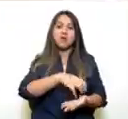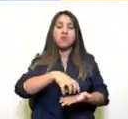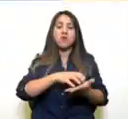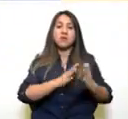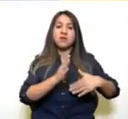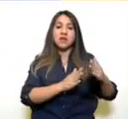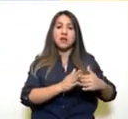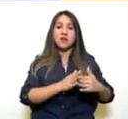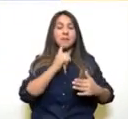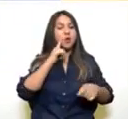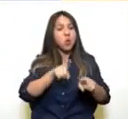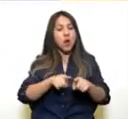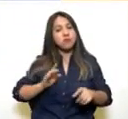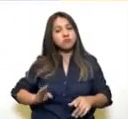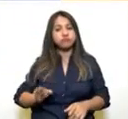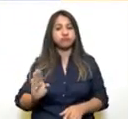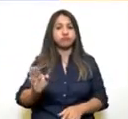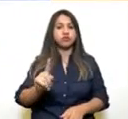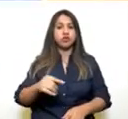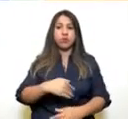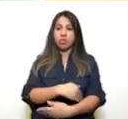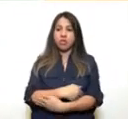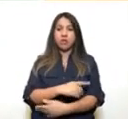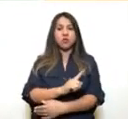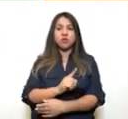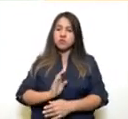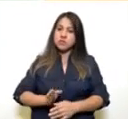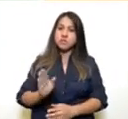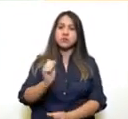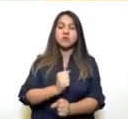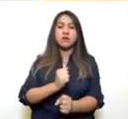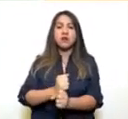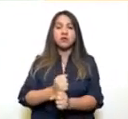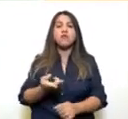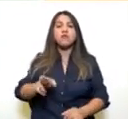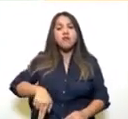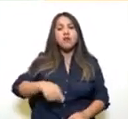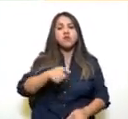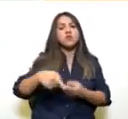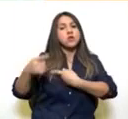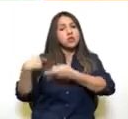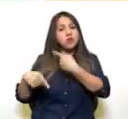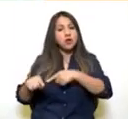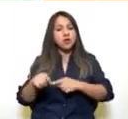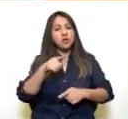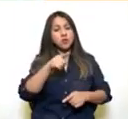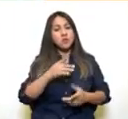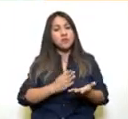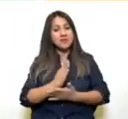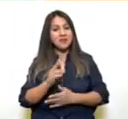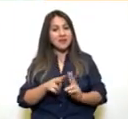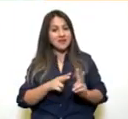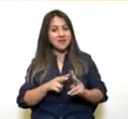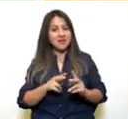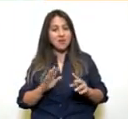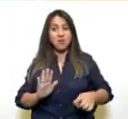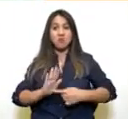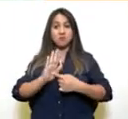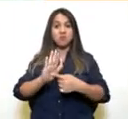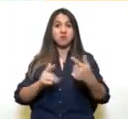alcaldesa quiero volver de nuevo a su historia porque es muy interesante como usted se fue haciendo un espacio político